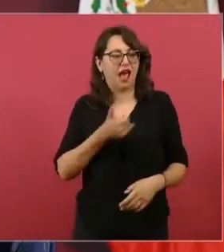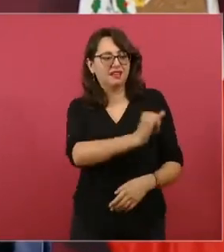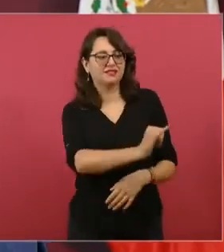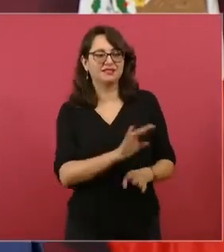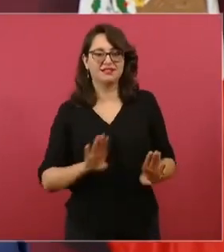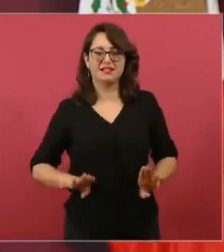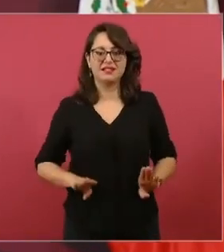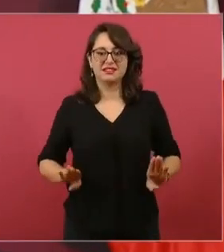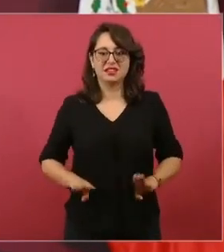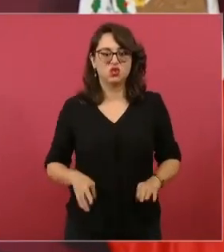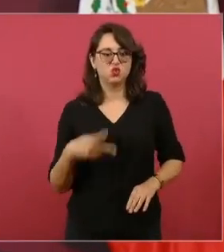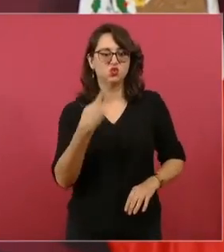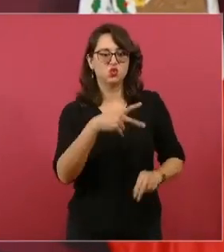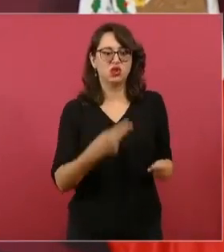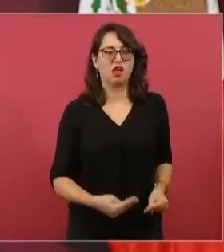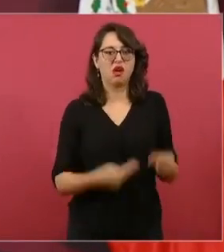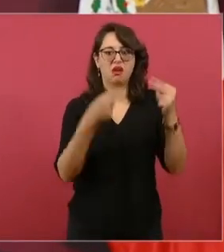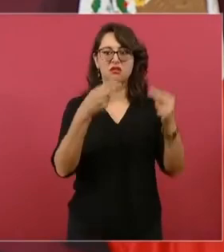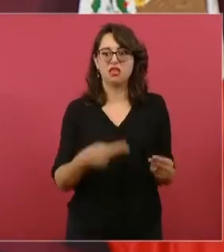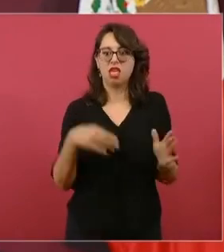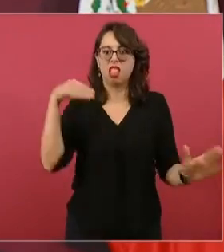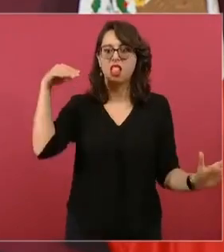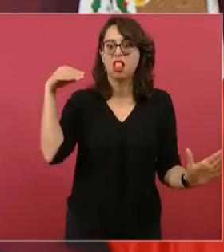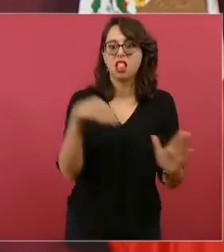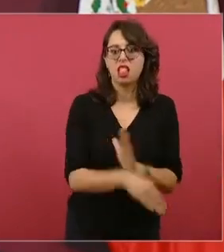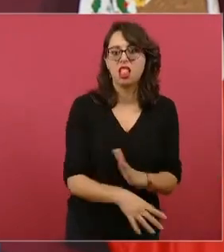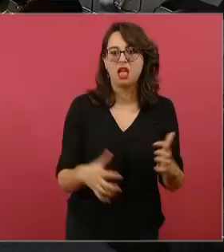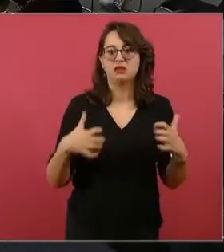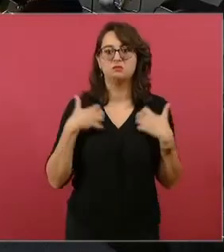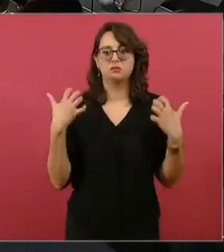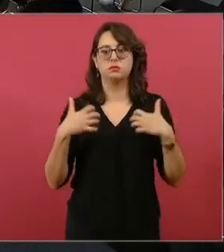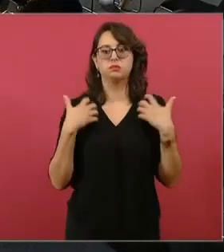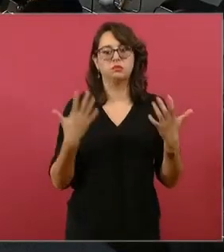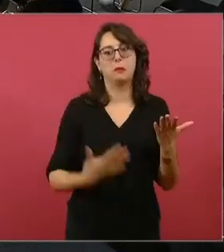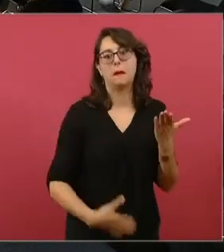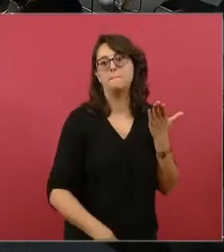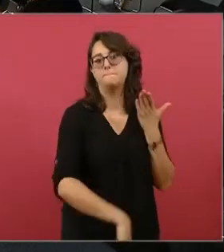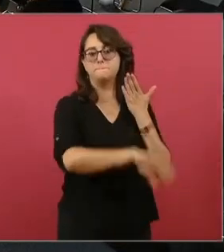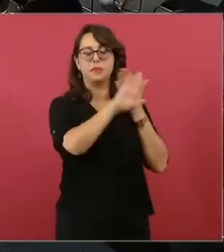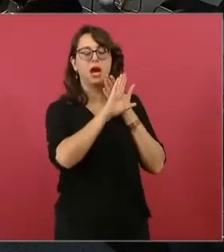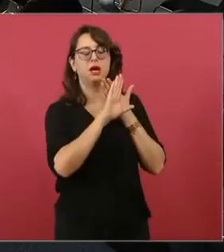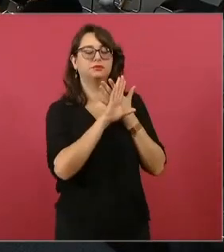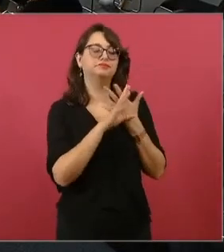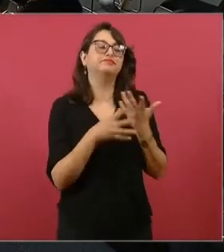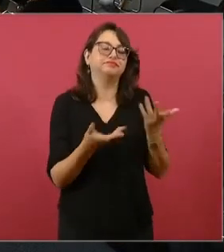Entonces, ahora la Comisión Federal ya tiene 55%